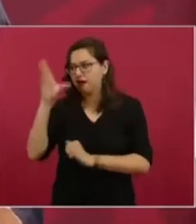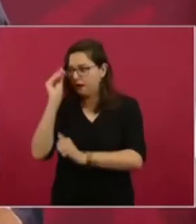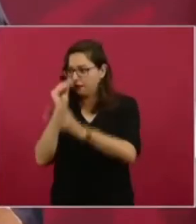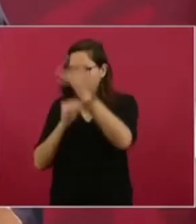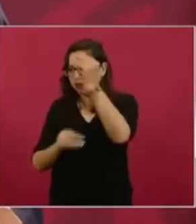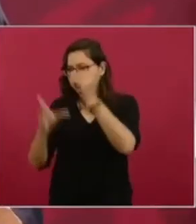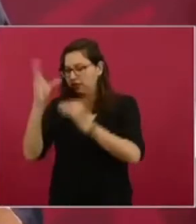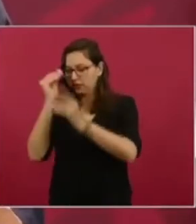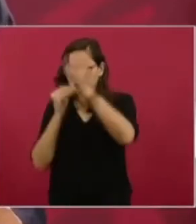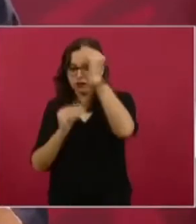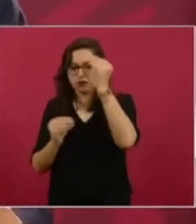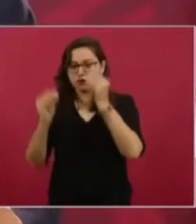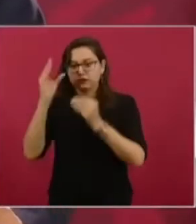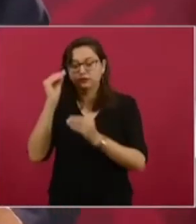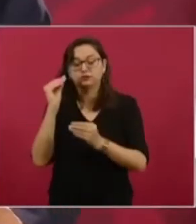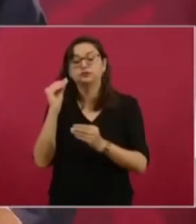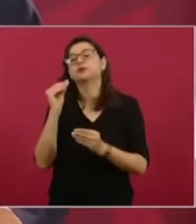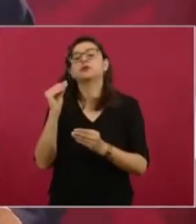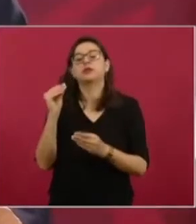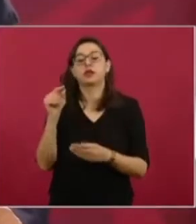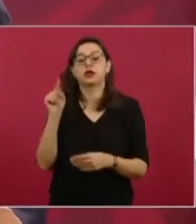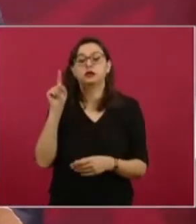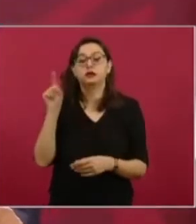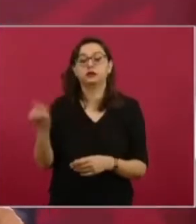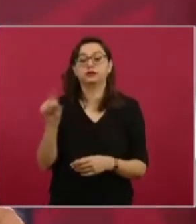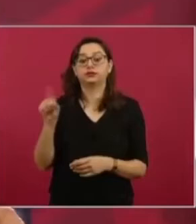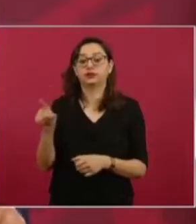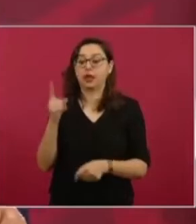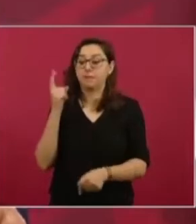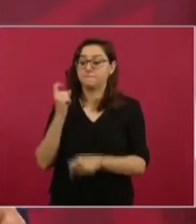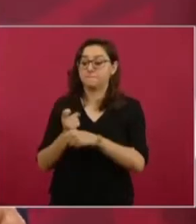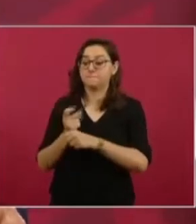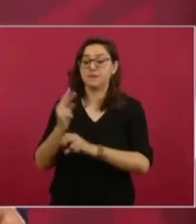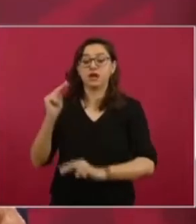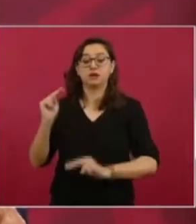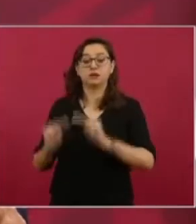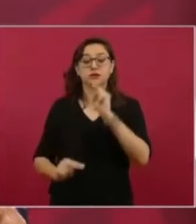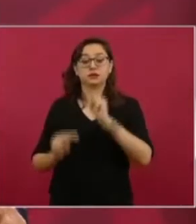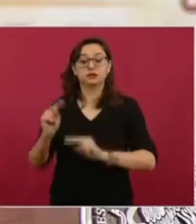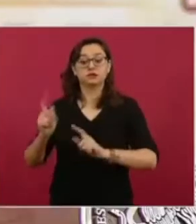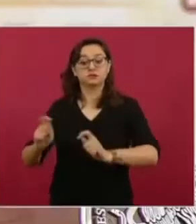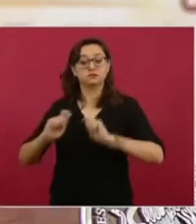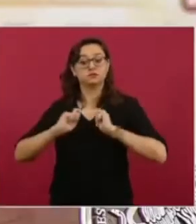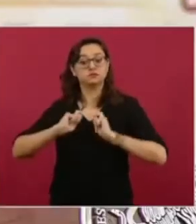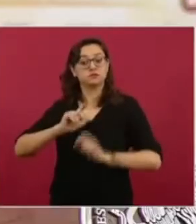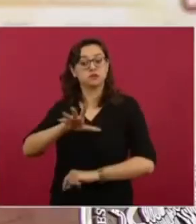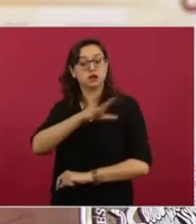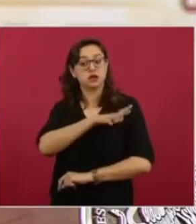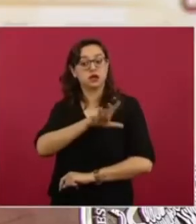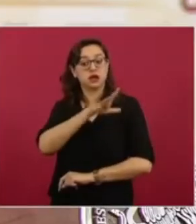Ya obtuvo el primer nivel, el primer grado como general.